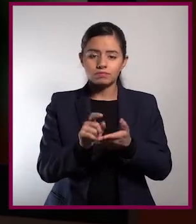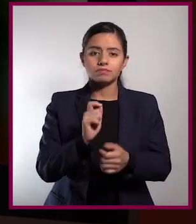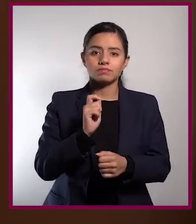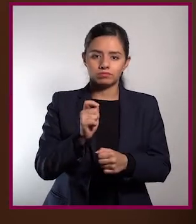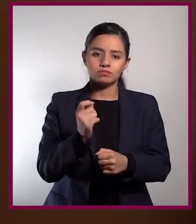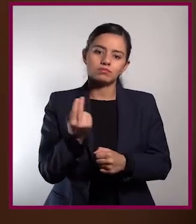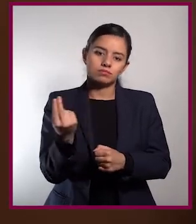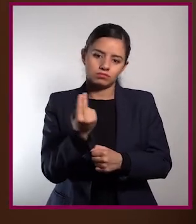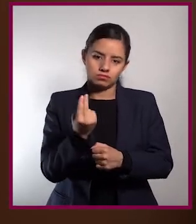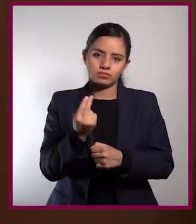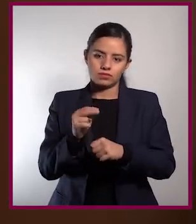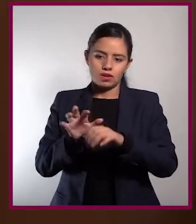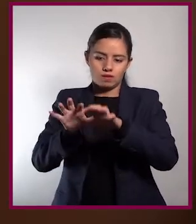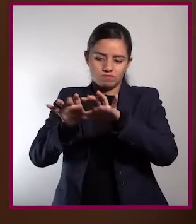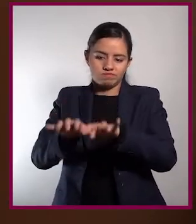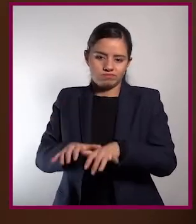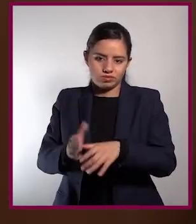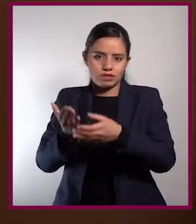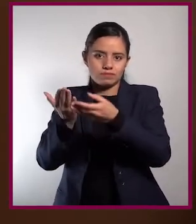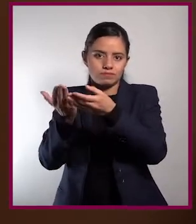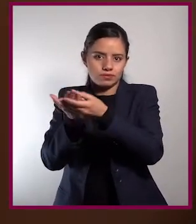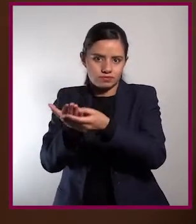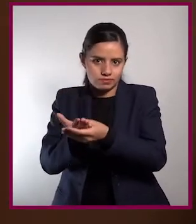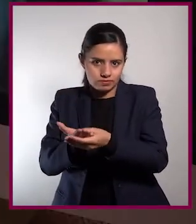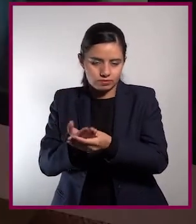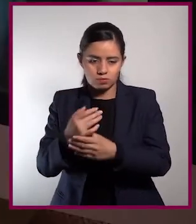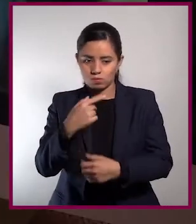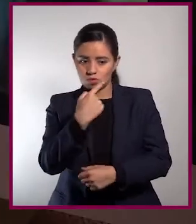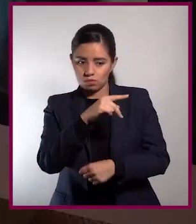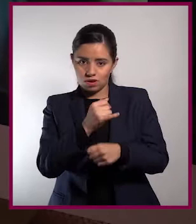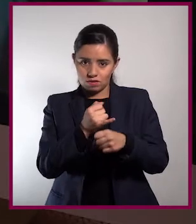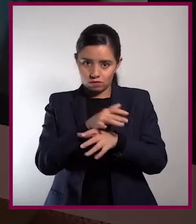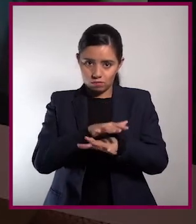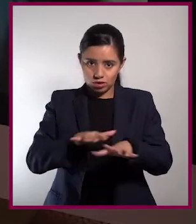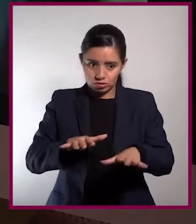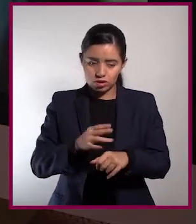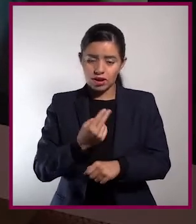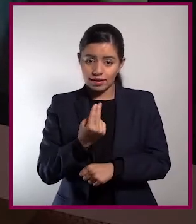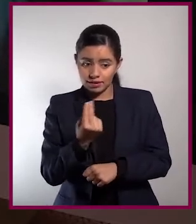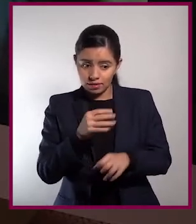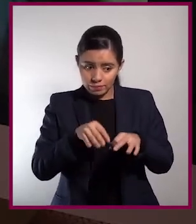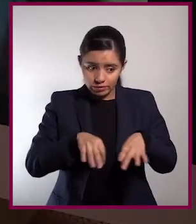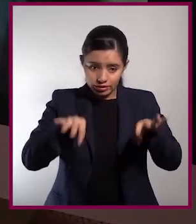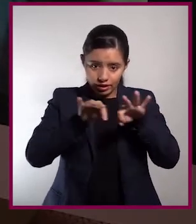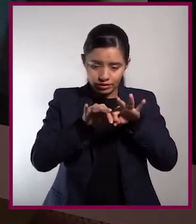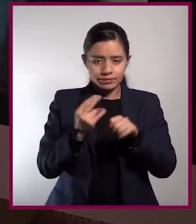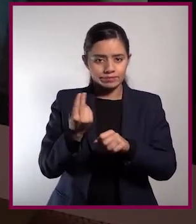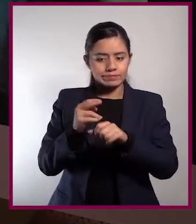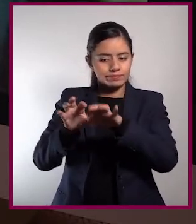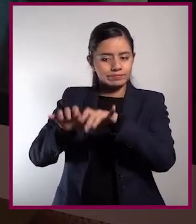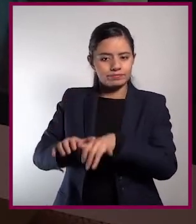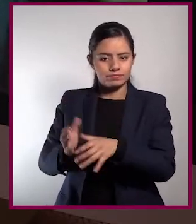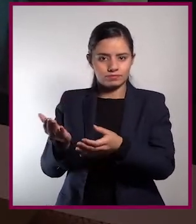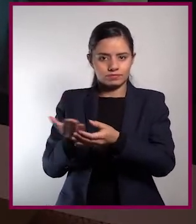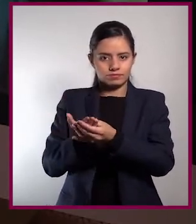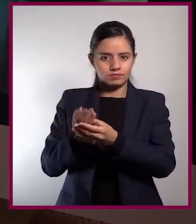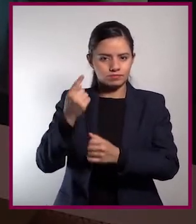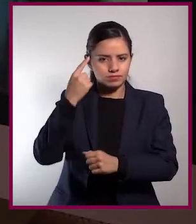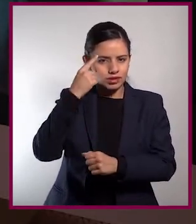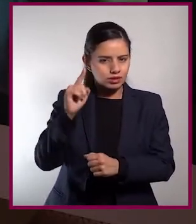un expediente clínico, donde se registra su información que se considera indispensable para la toma